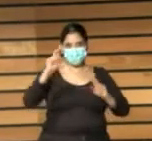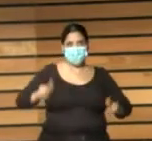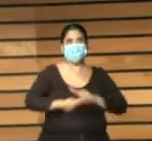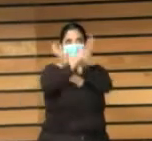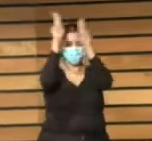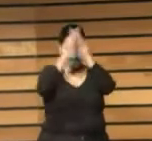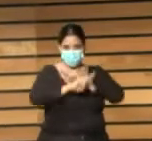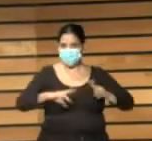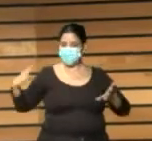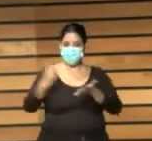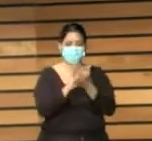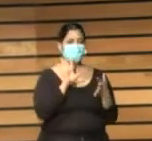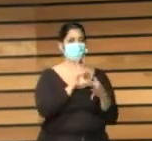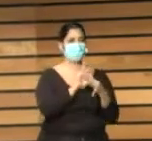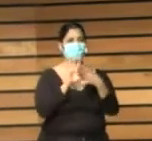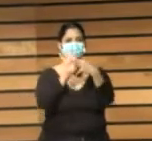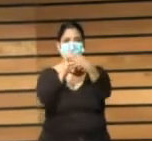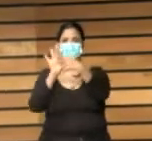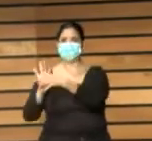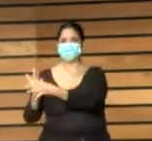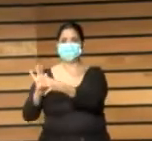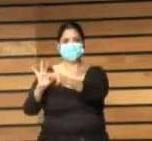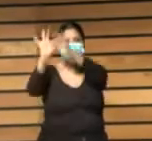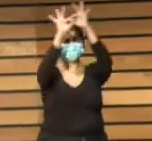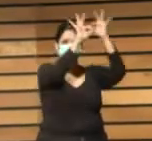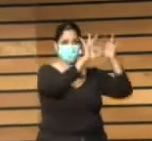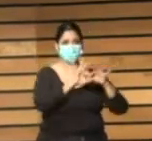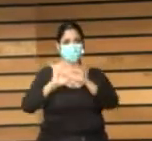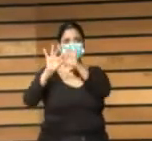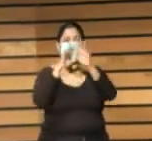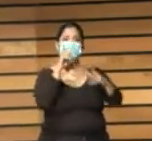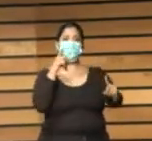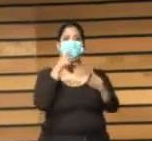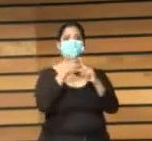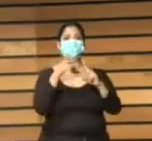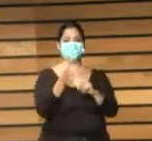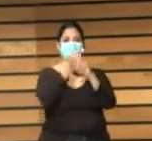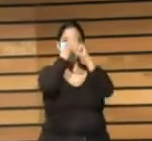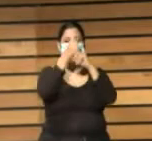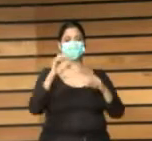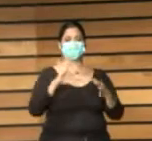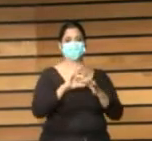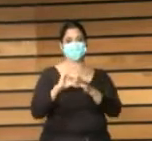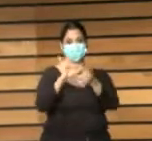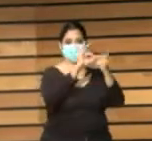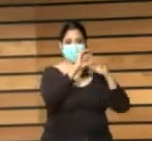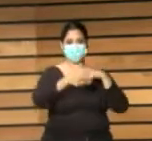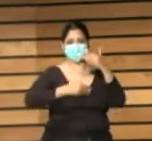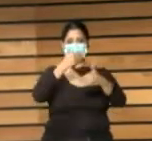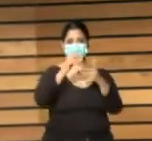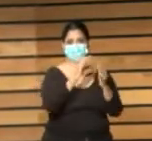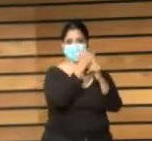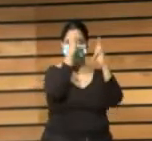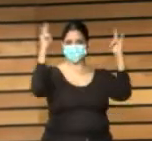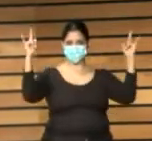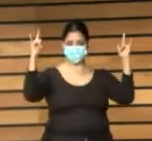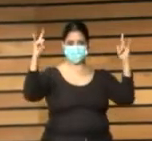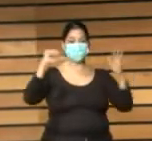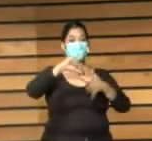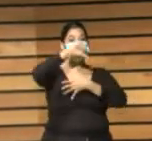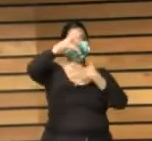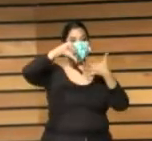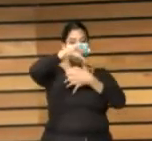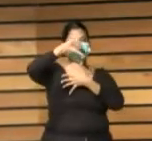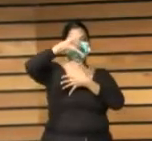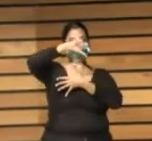usuarios para lograr integrar los objetivos de desarrollo sostenible de la Agenda 2030. El Año Iberoamericano de las